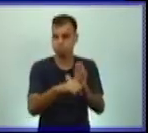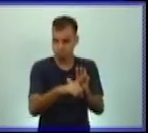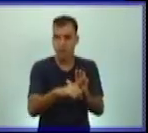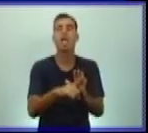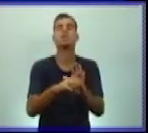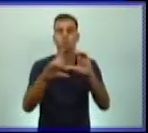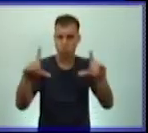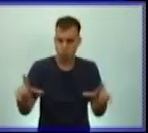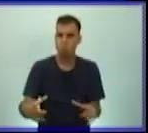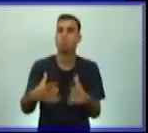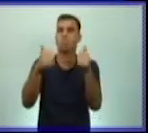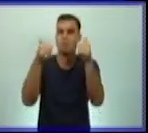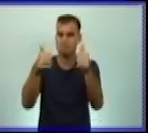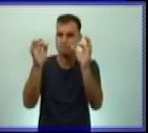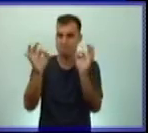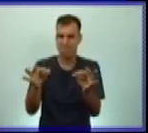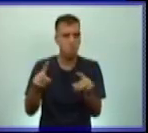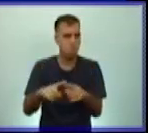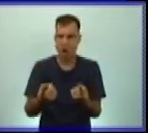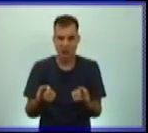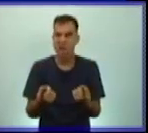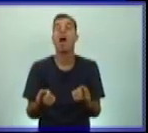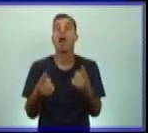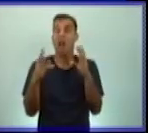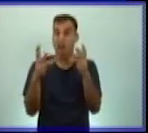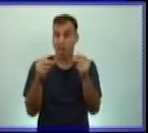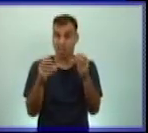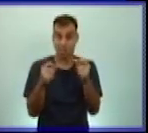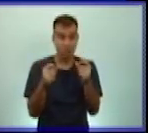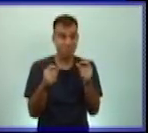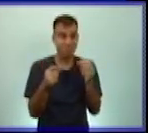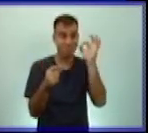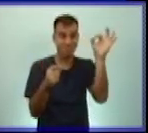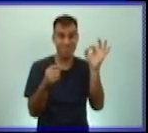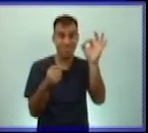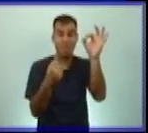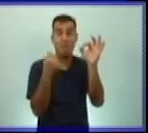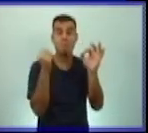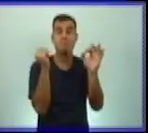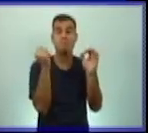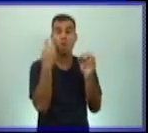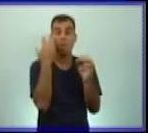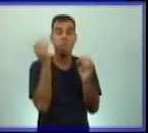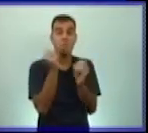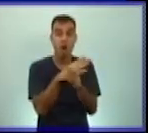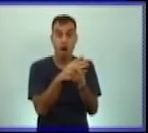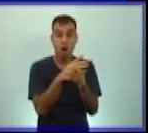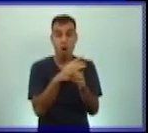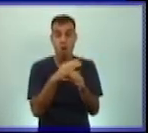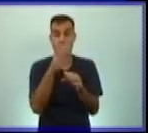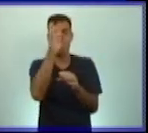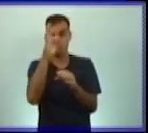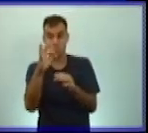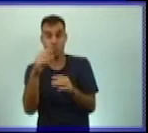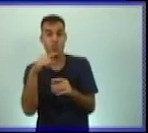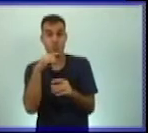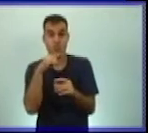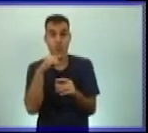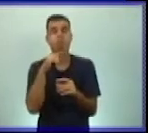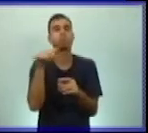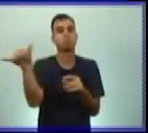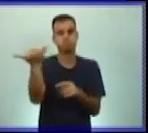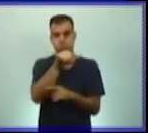cumple precisamente porque la cantidad de átomos de cada elemento y sus correspondientes masas son